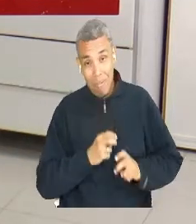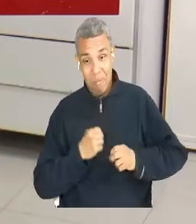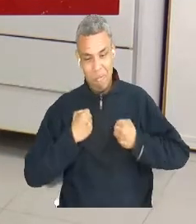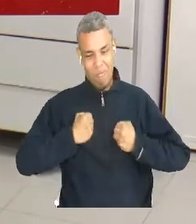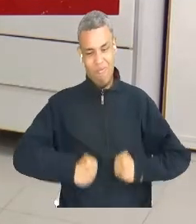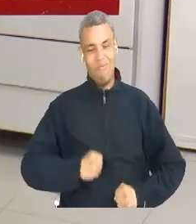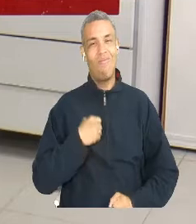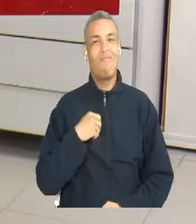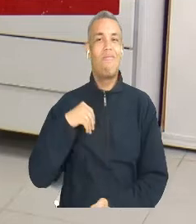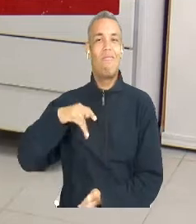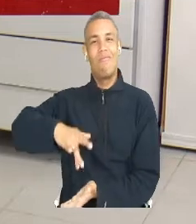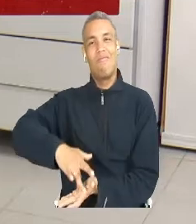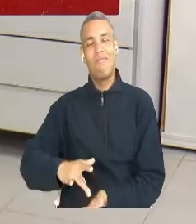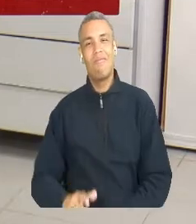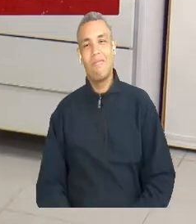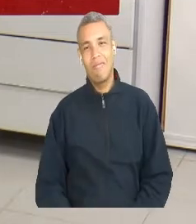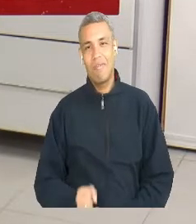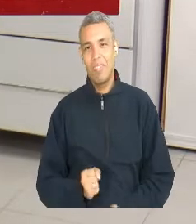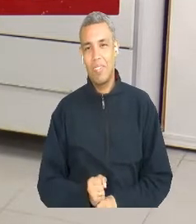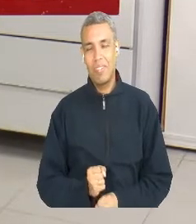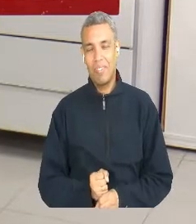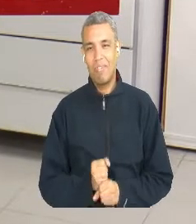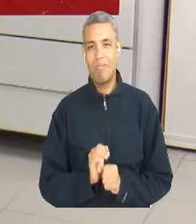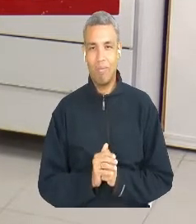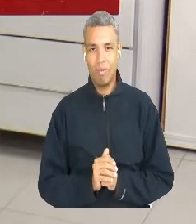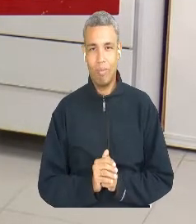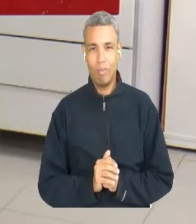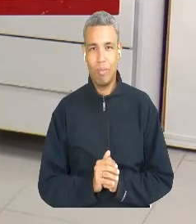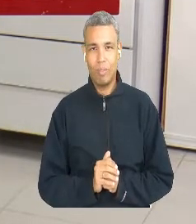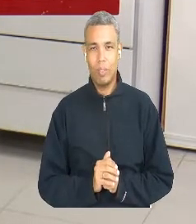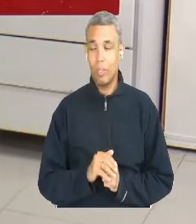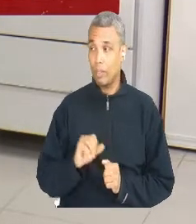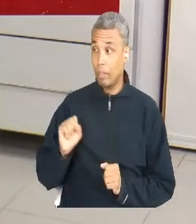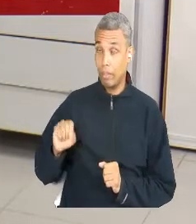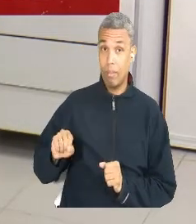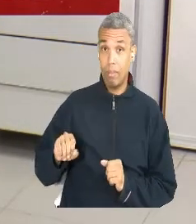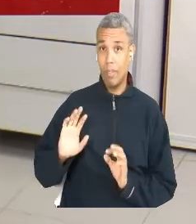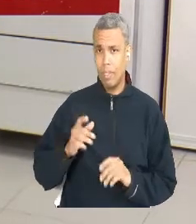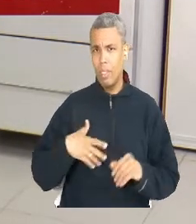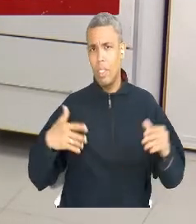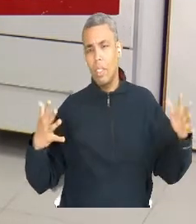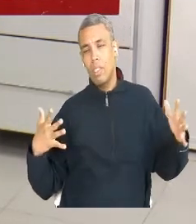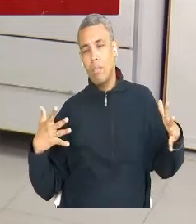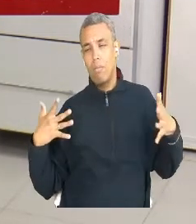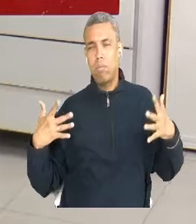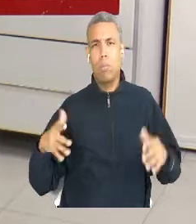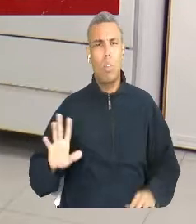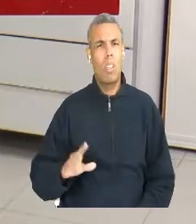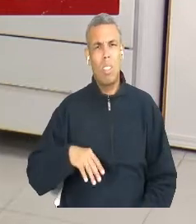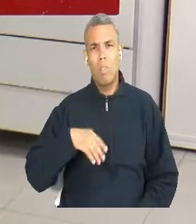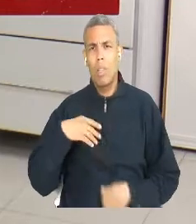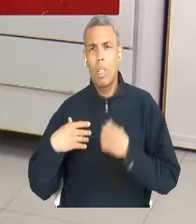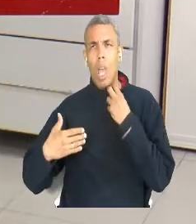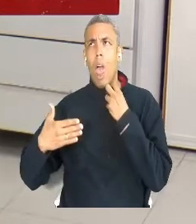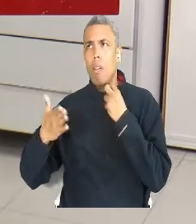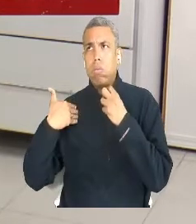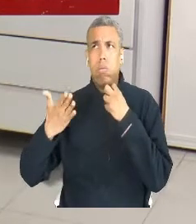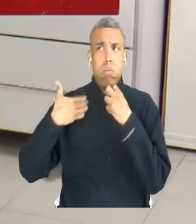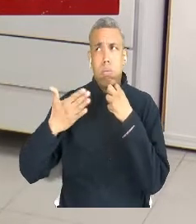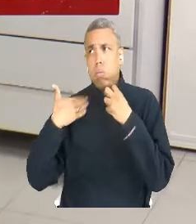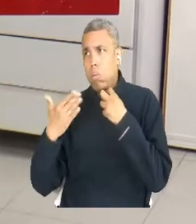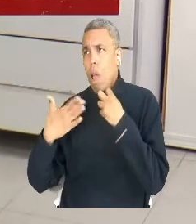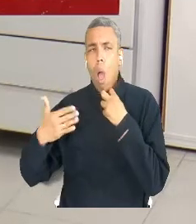eso sí, ya es, claro, quien dice, es no, ajeno a nuestra voluntad. Y sirve de vez en cuando el fresquito, calor acá en Barranca. Sí, y para eso,